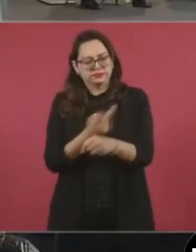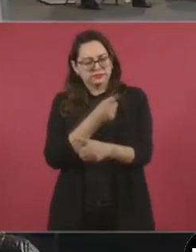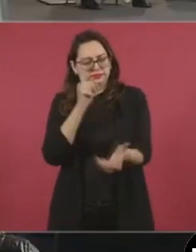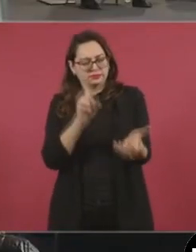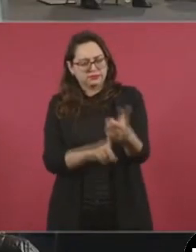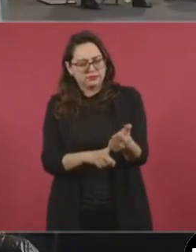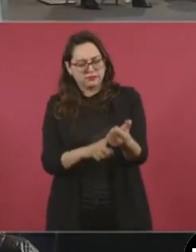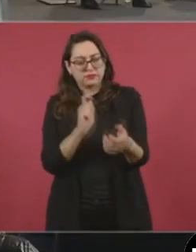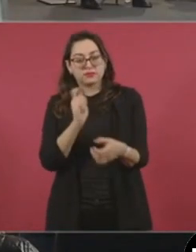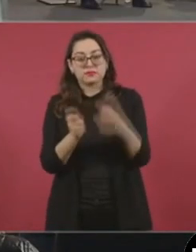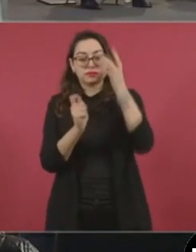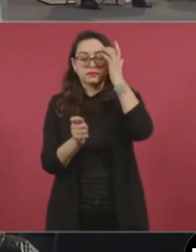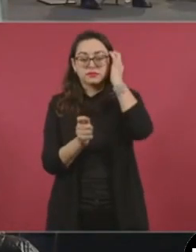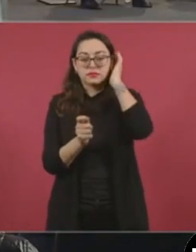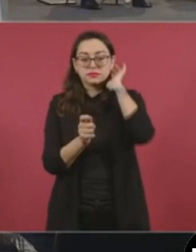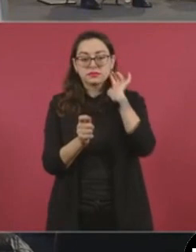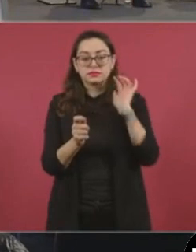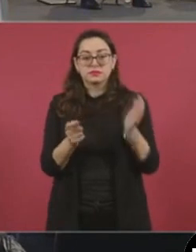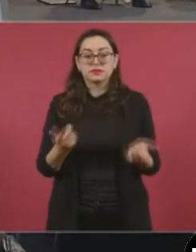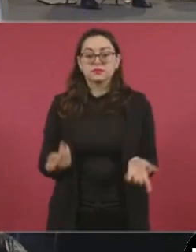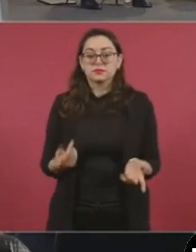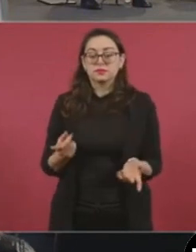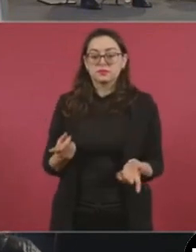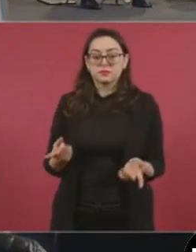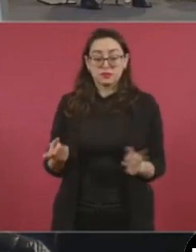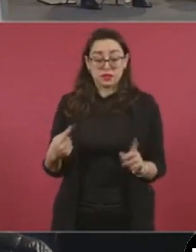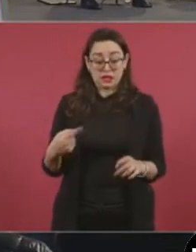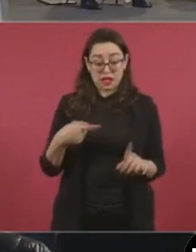esto. Es que si es un tirador solitario,